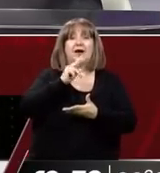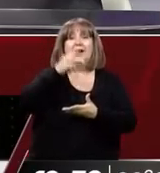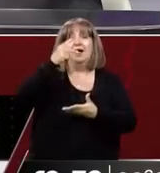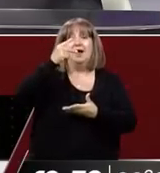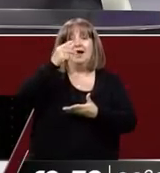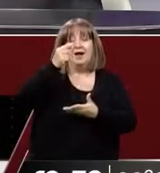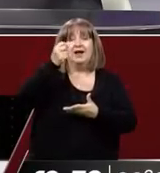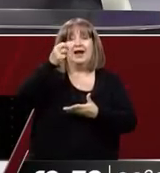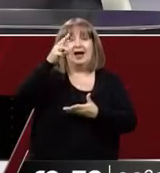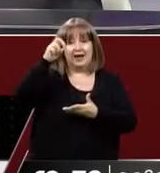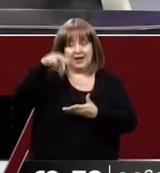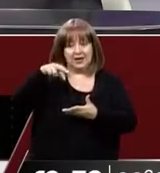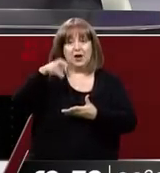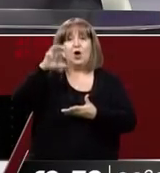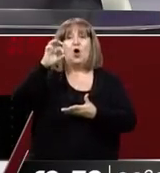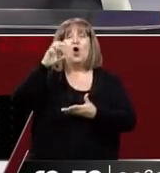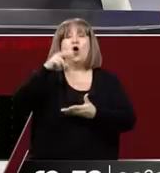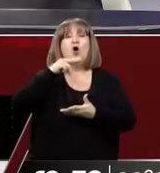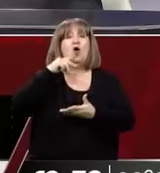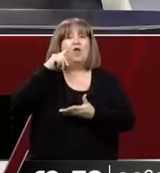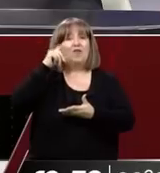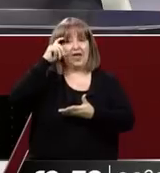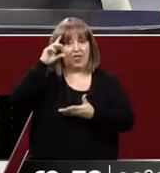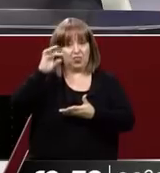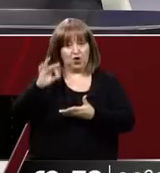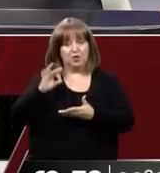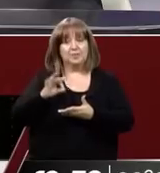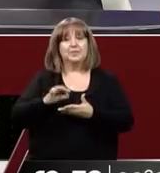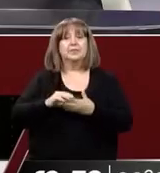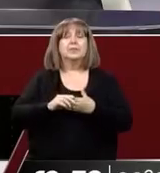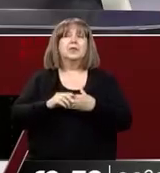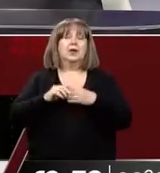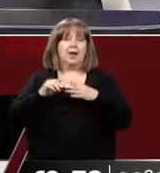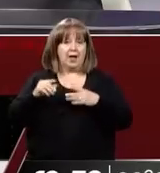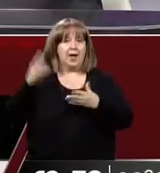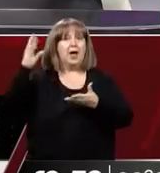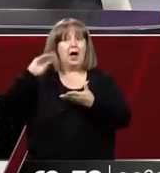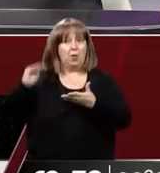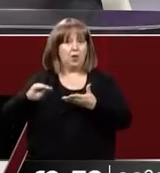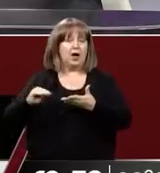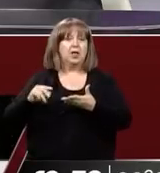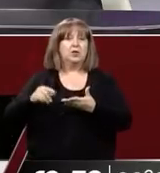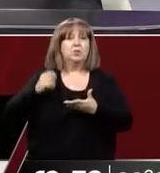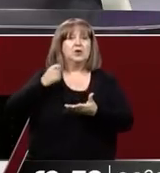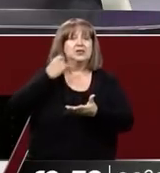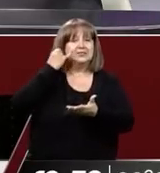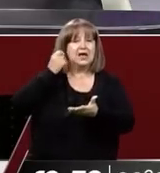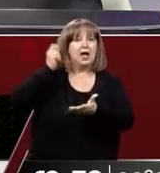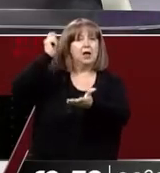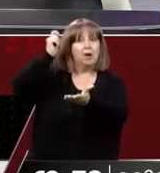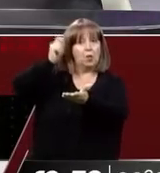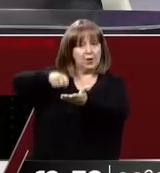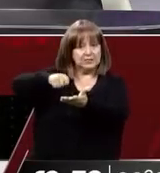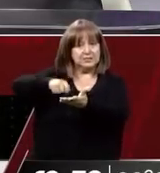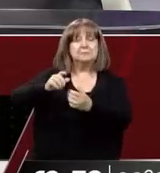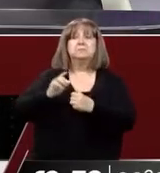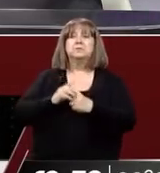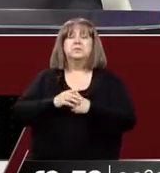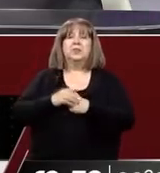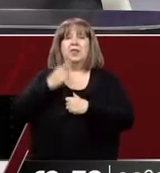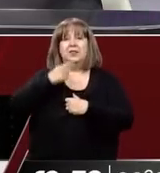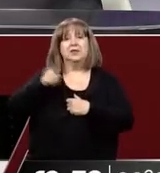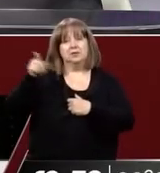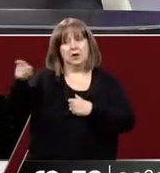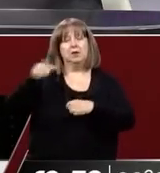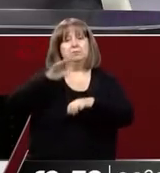a aclarar una corrección no van a apelar el fallo eso queríamos decir esto es una instancia de revisión de la condena